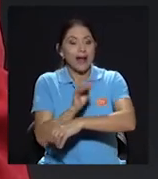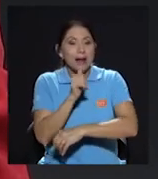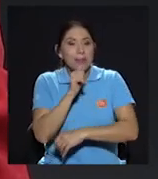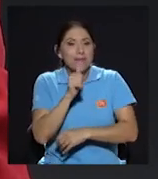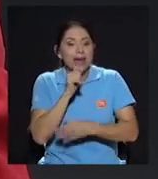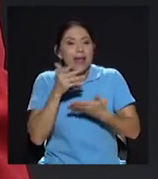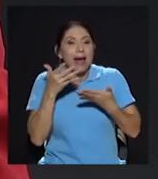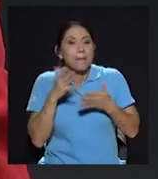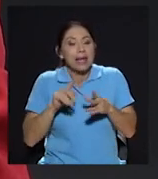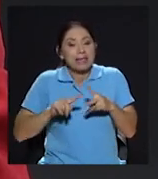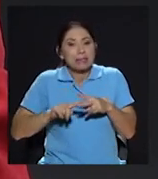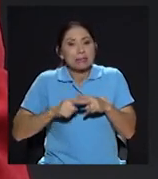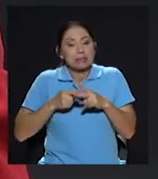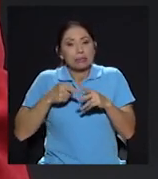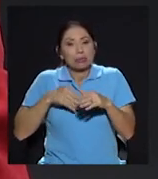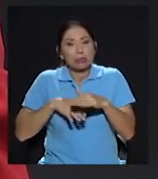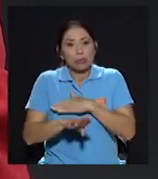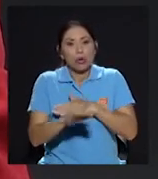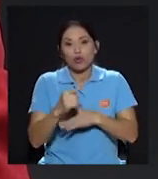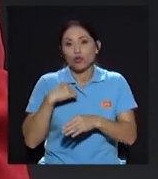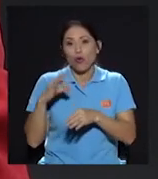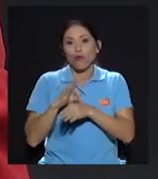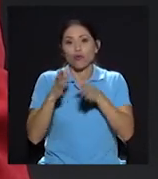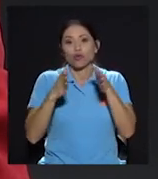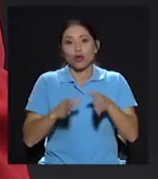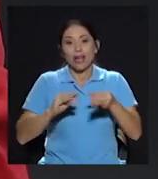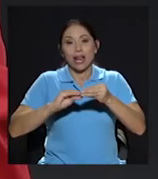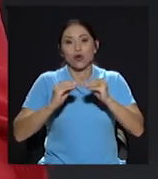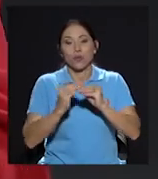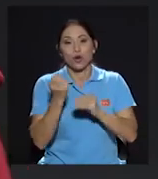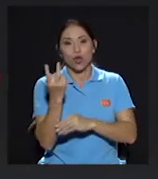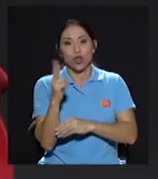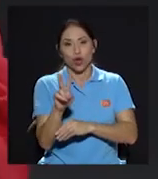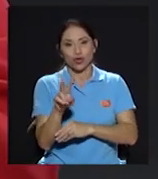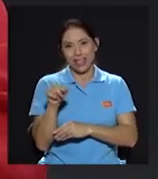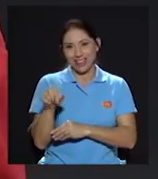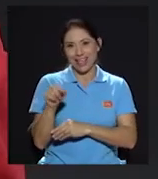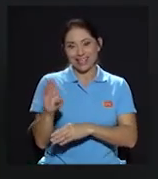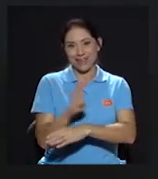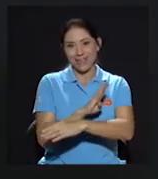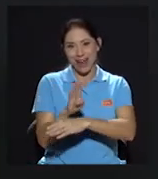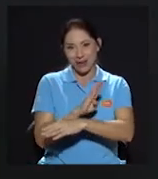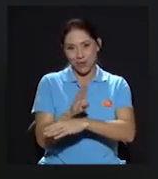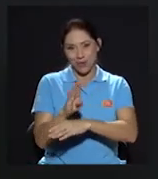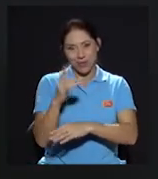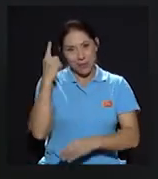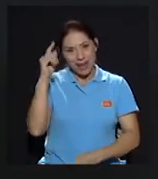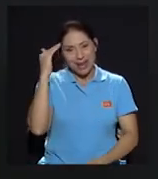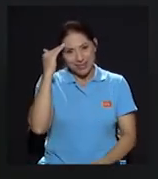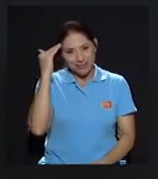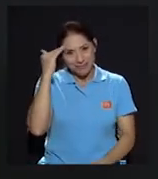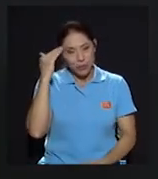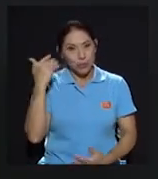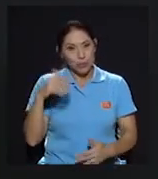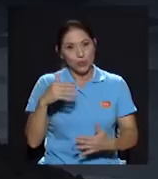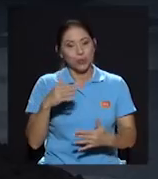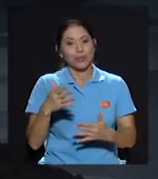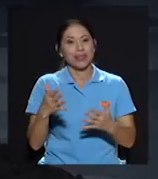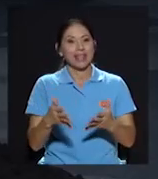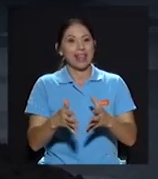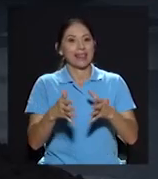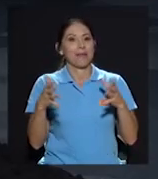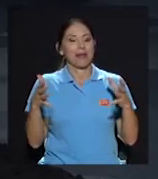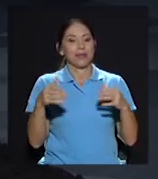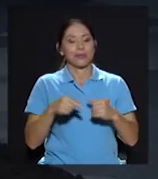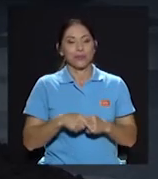pasos yo fui la funcionaria número 12 que se van con poco para que tengamos idea del tamaño y